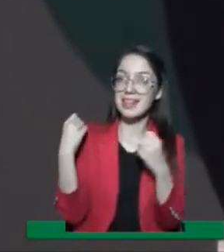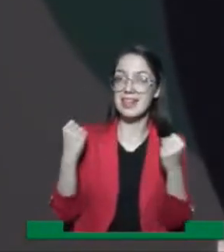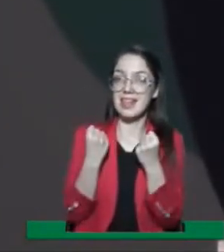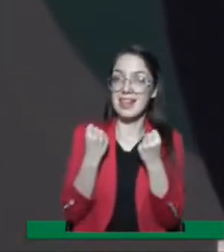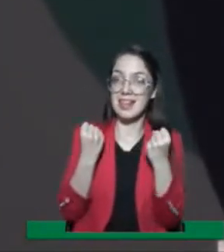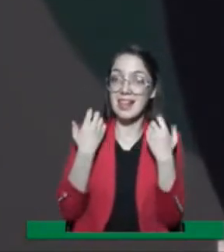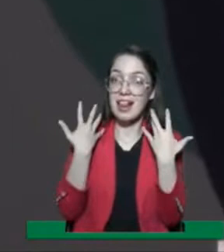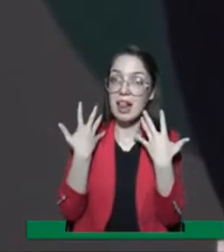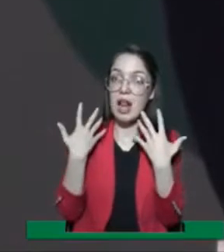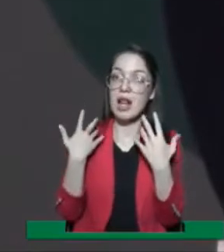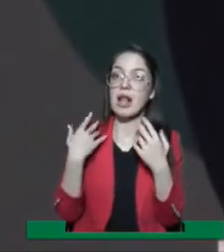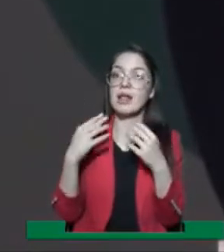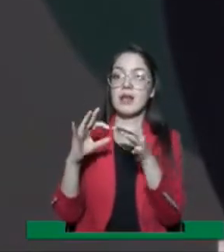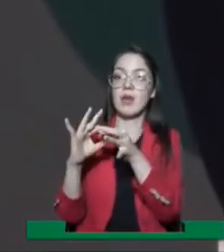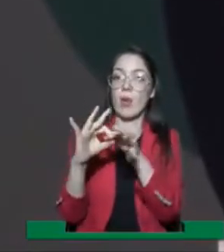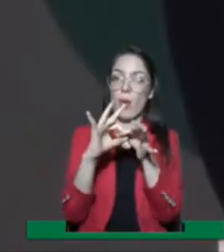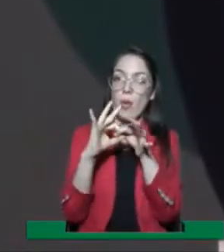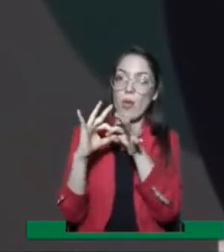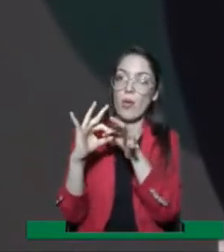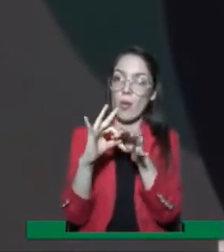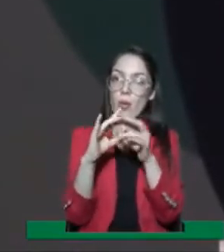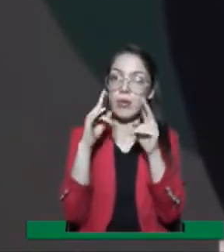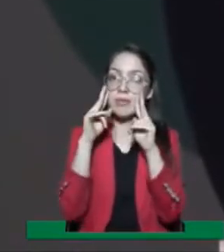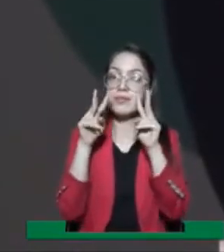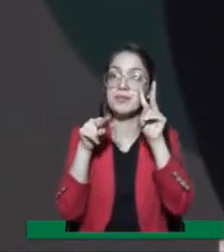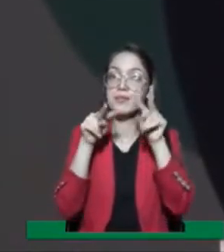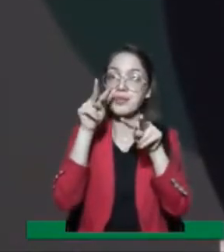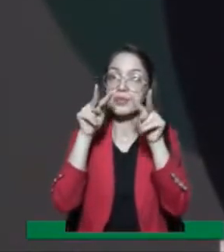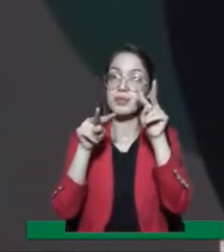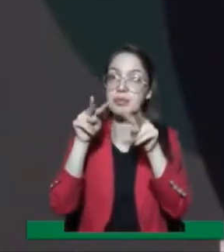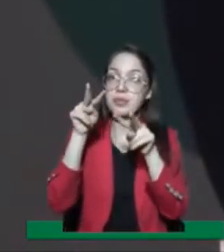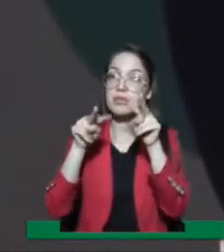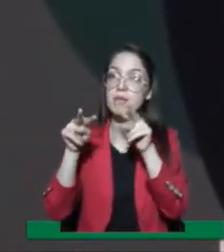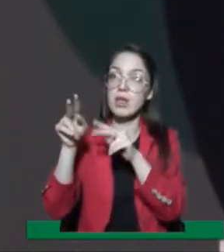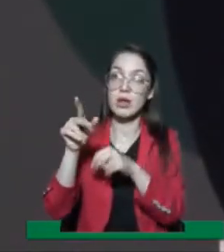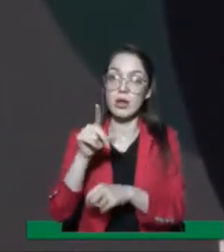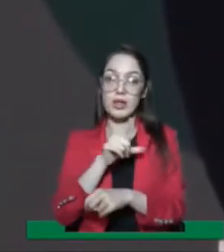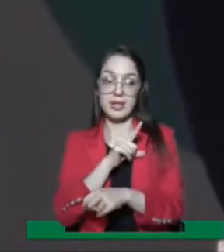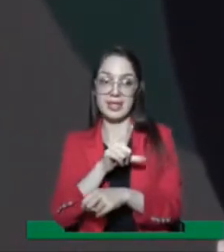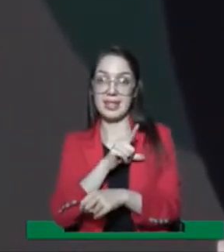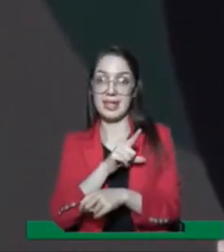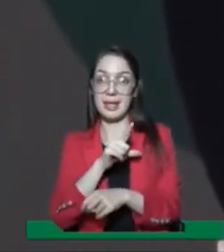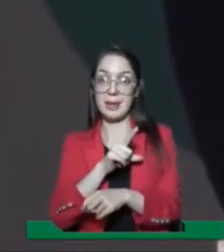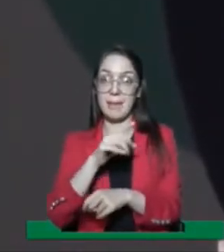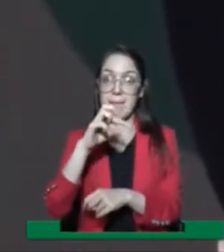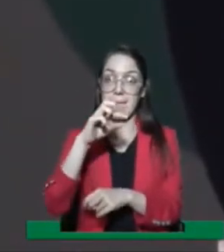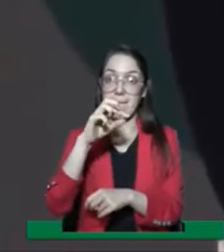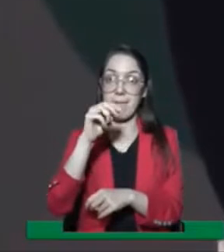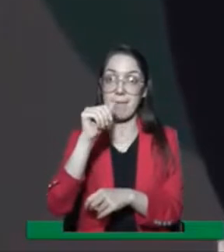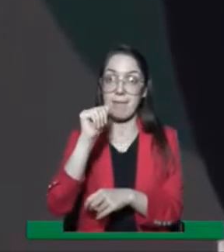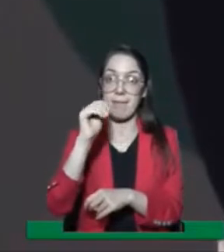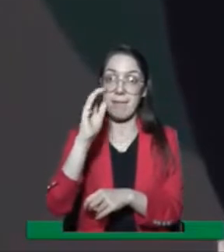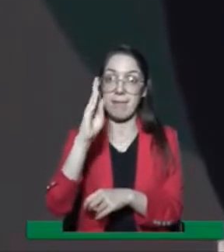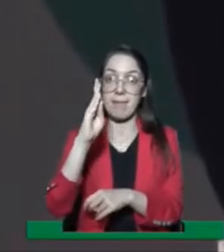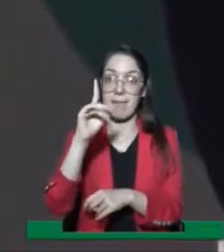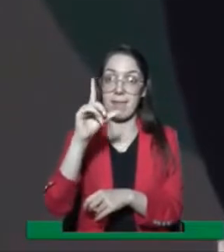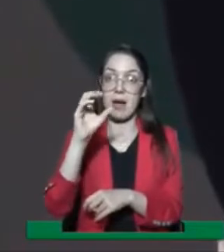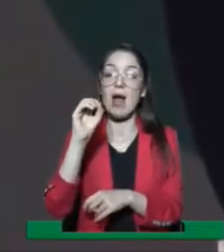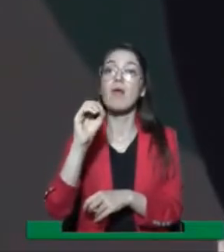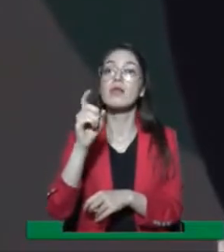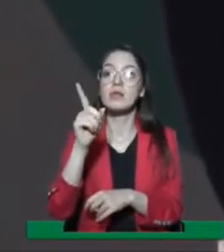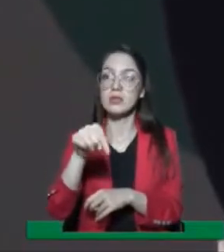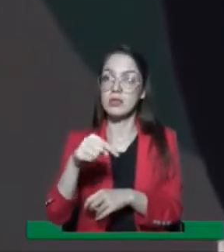precisamente con la municipalidad el líder pablo habla ahorita de los estímulos al turismo fuimos